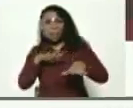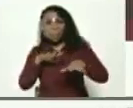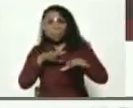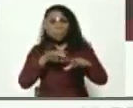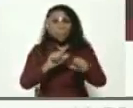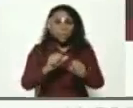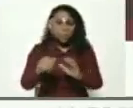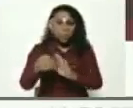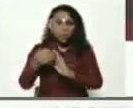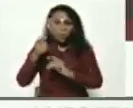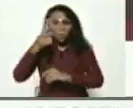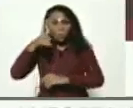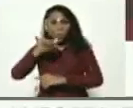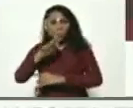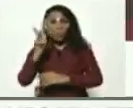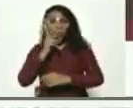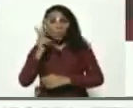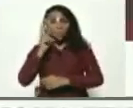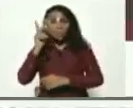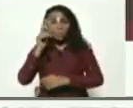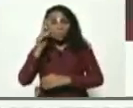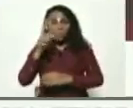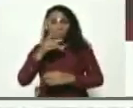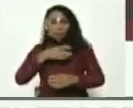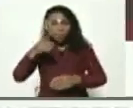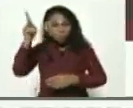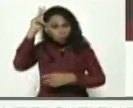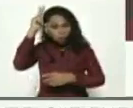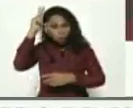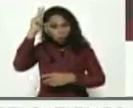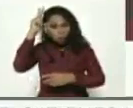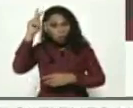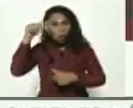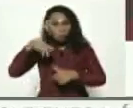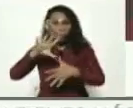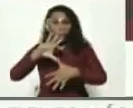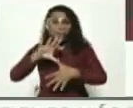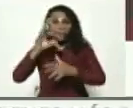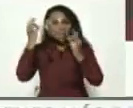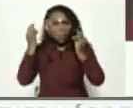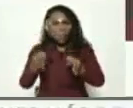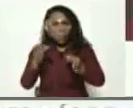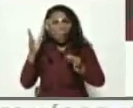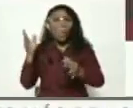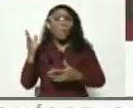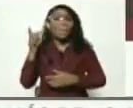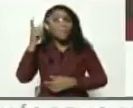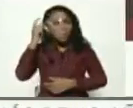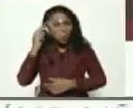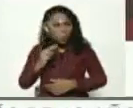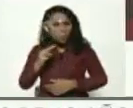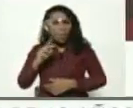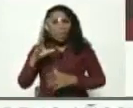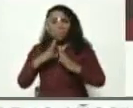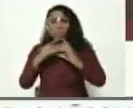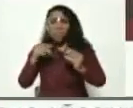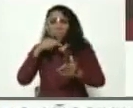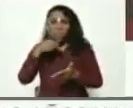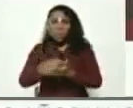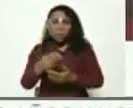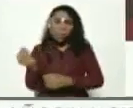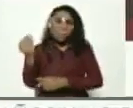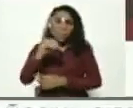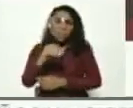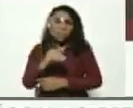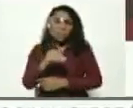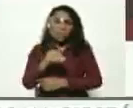los pueblos indígenas de América. De seguro, Bolívar es todo lo que he mencionado y mucho más. No